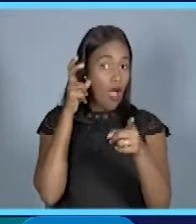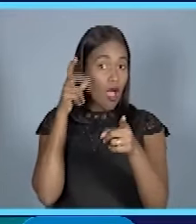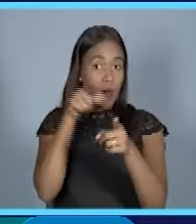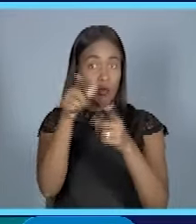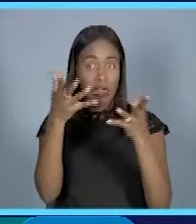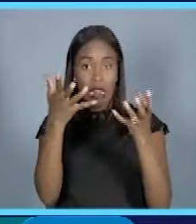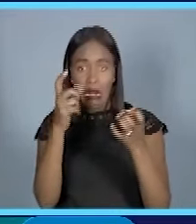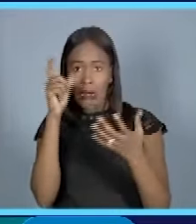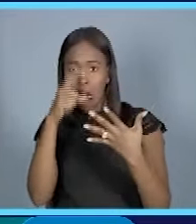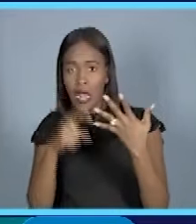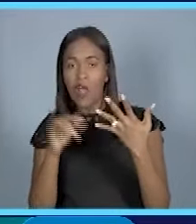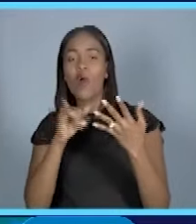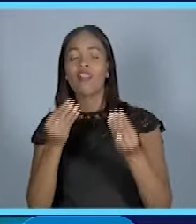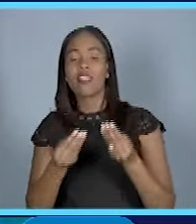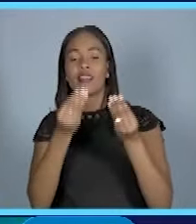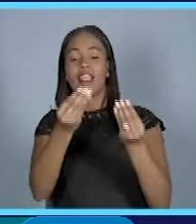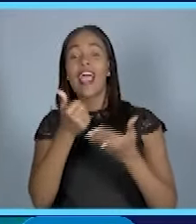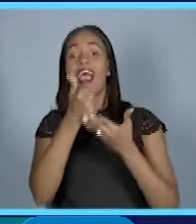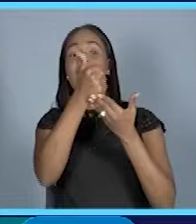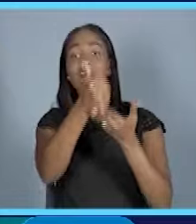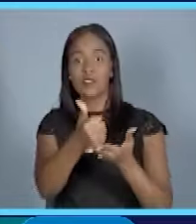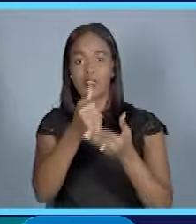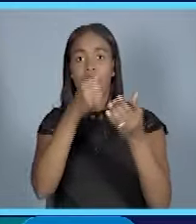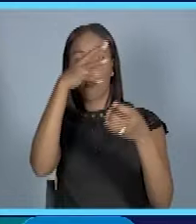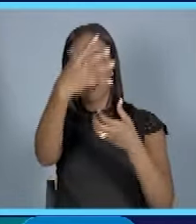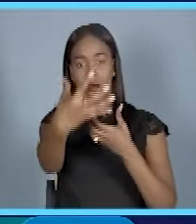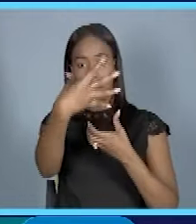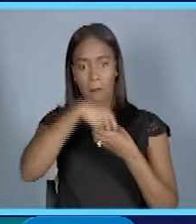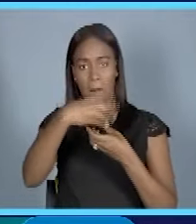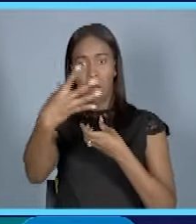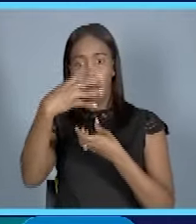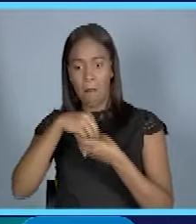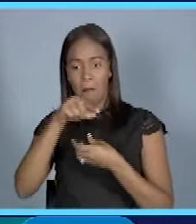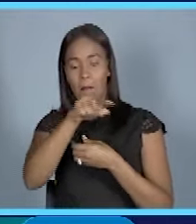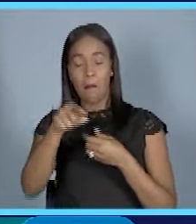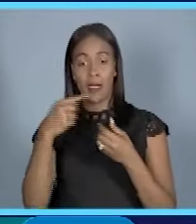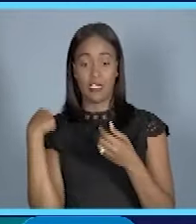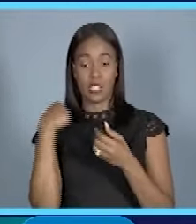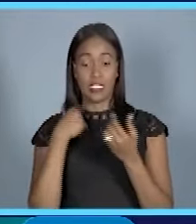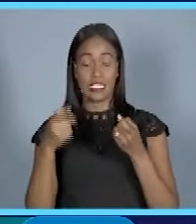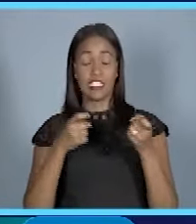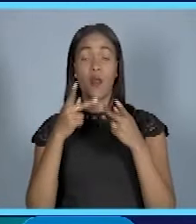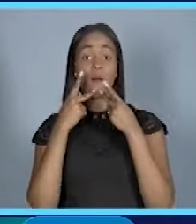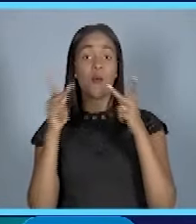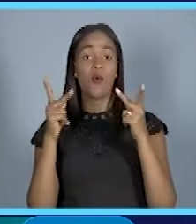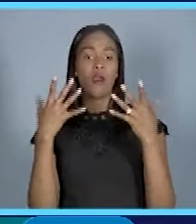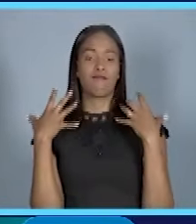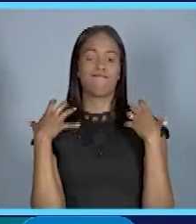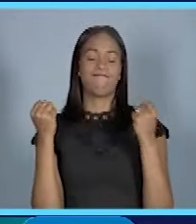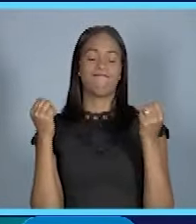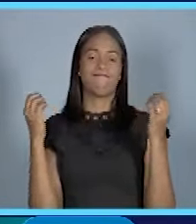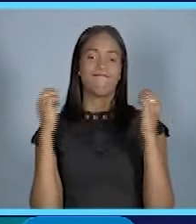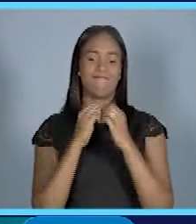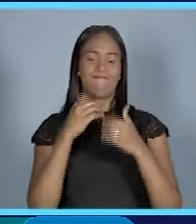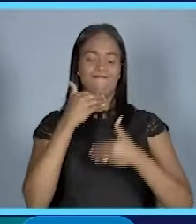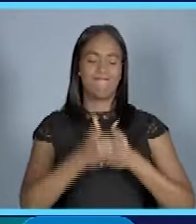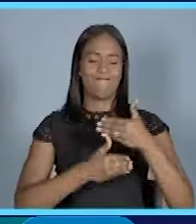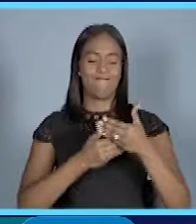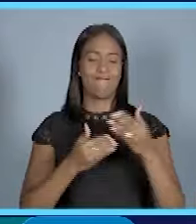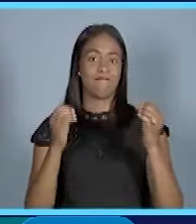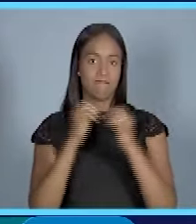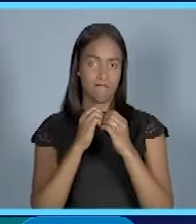gente y ofreciendo los mecanismos de participación que nuestra gestión pública se fortalezca cada vez